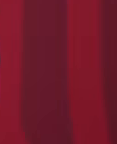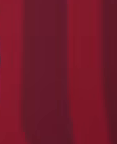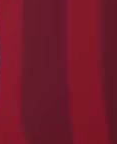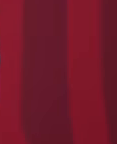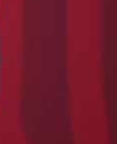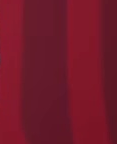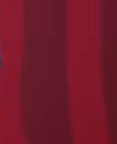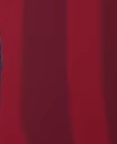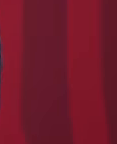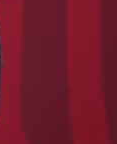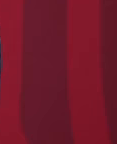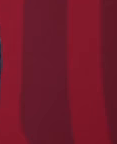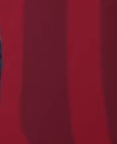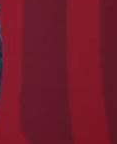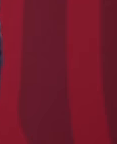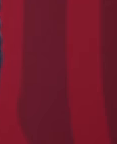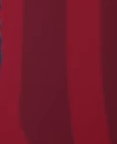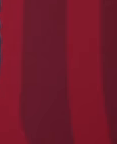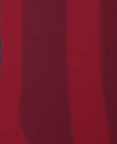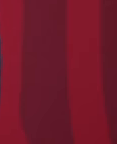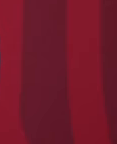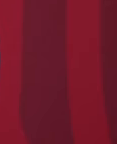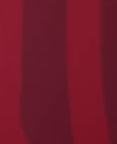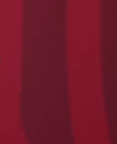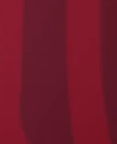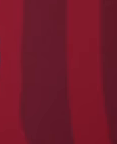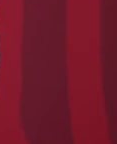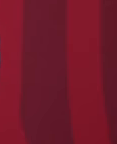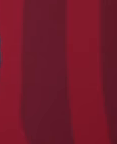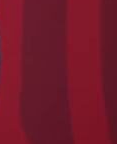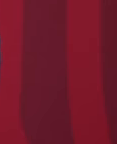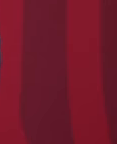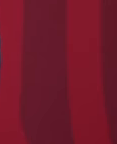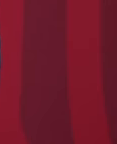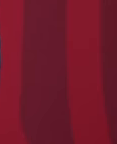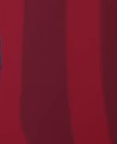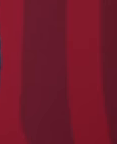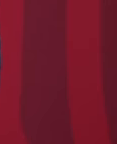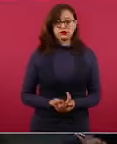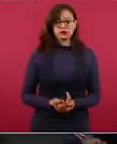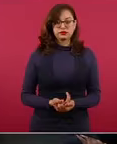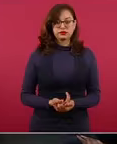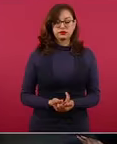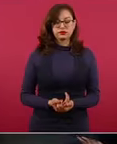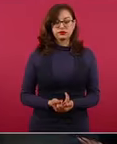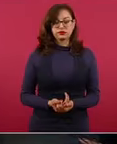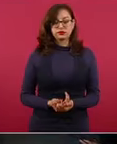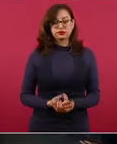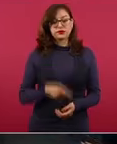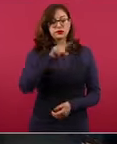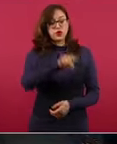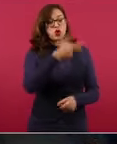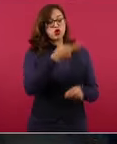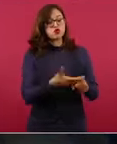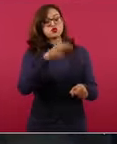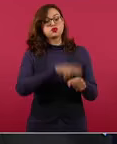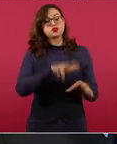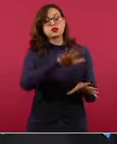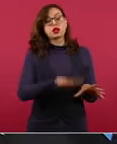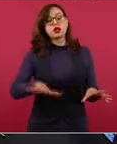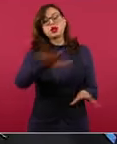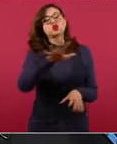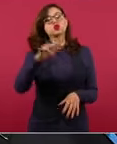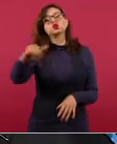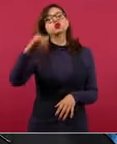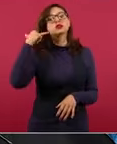de procedimientos con láser de hacienda porque ese hospital va a dar servicio a toda esa zona de yucatán